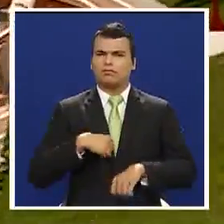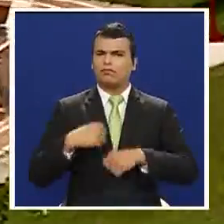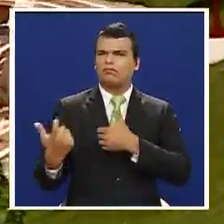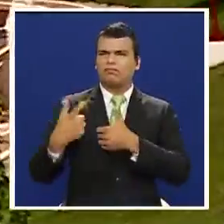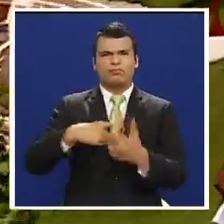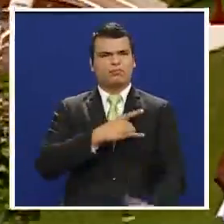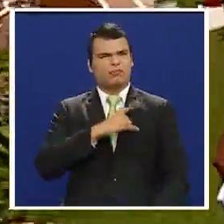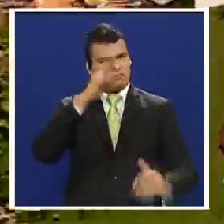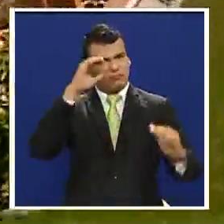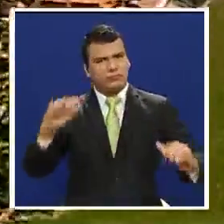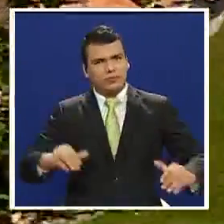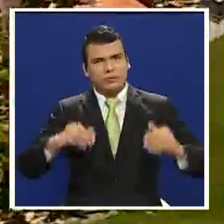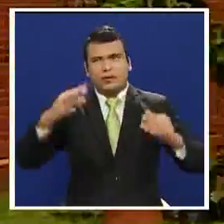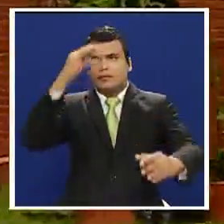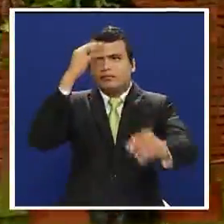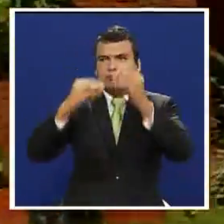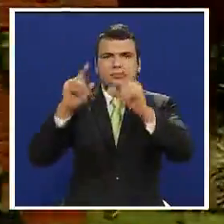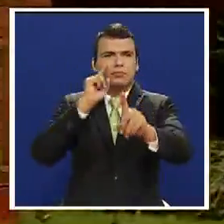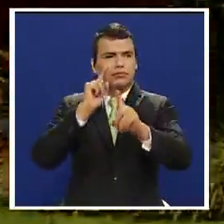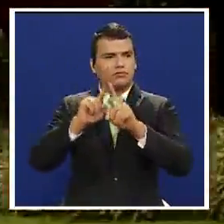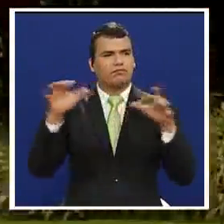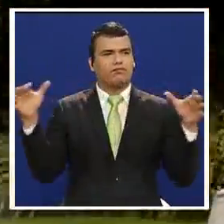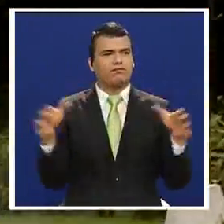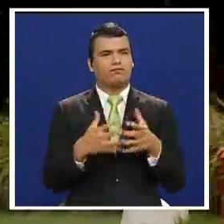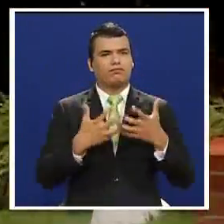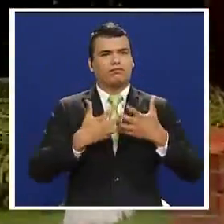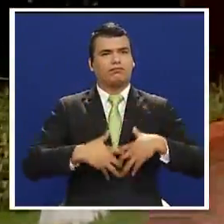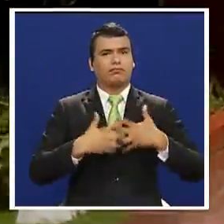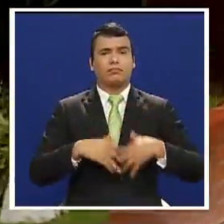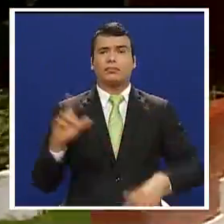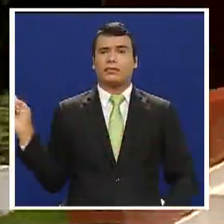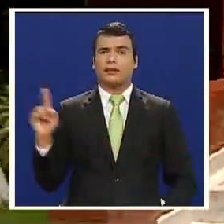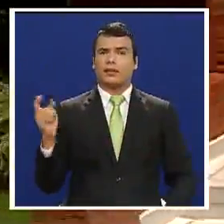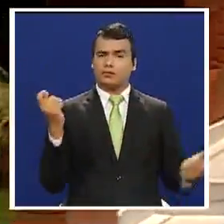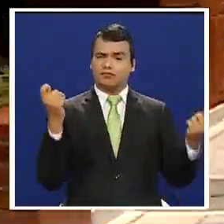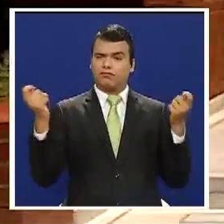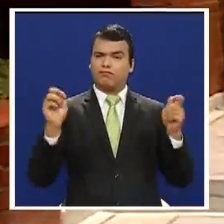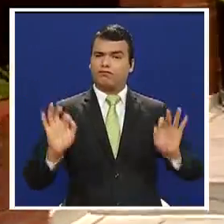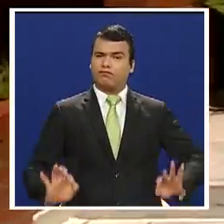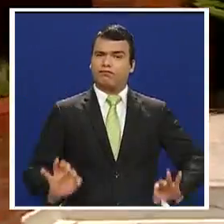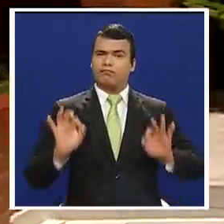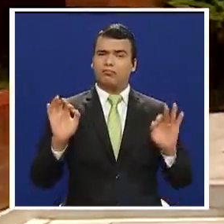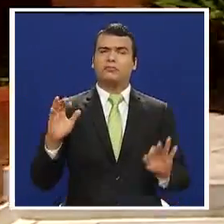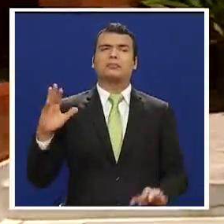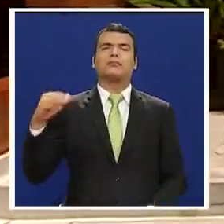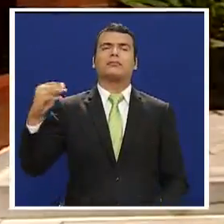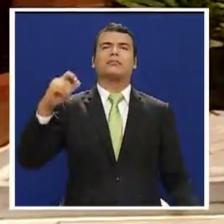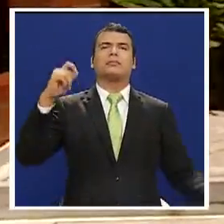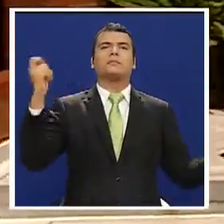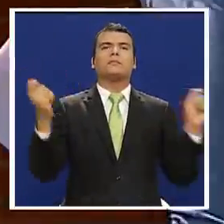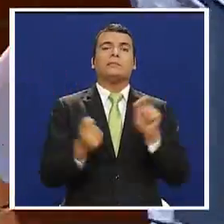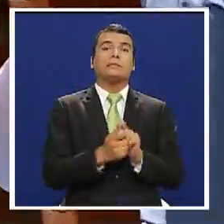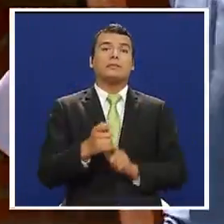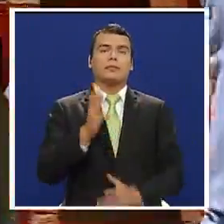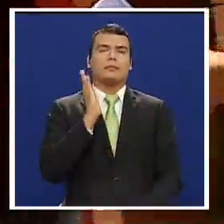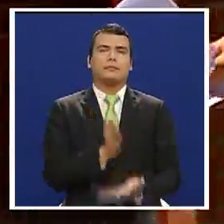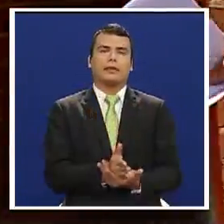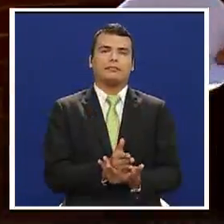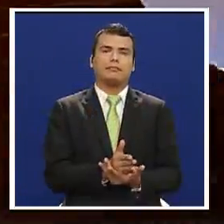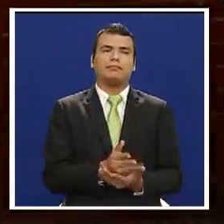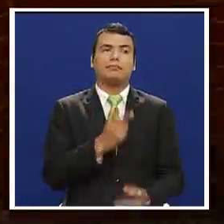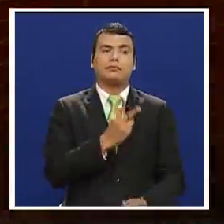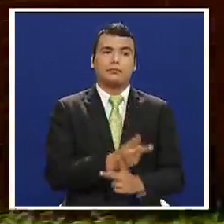todo. Nosotros hablamos con uno de los miembros de esta importante familia, quien nos contó acerca de todo lo que pasó después de 10 años